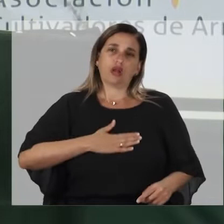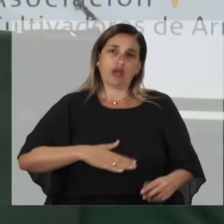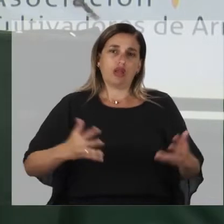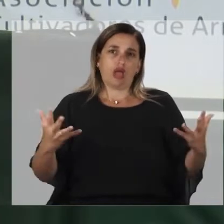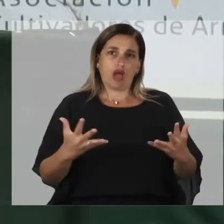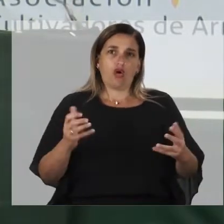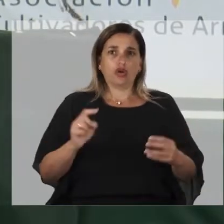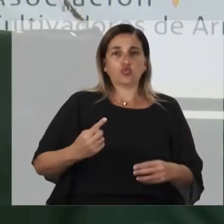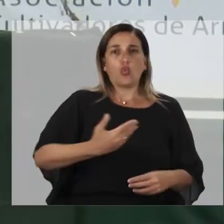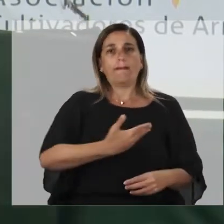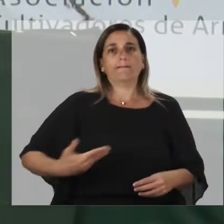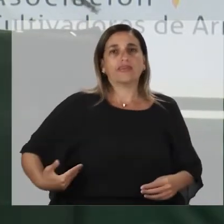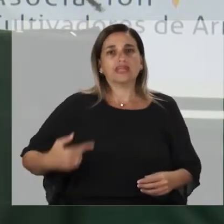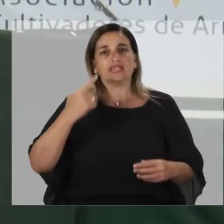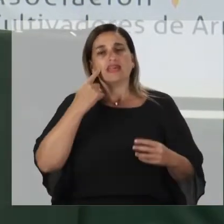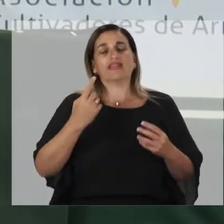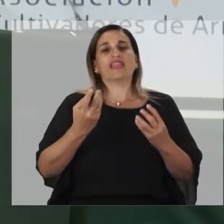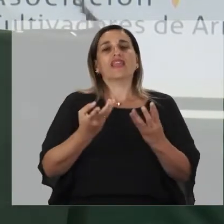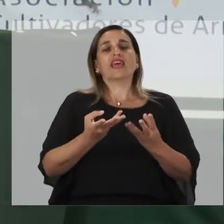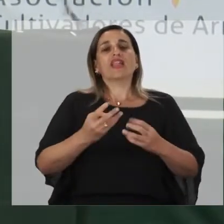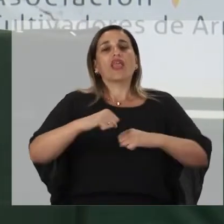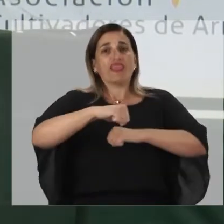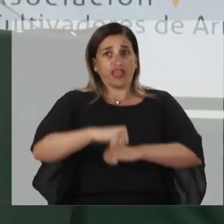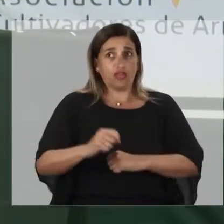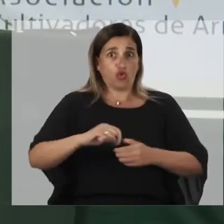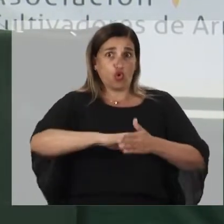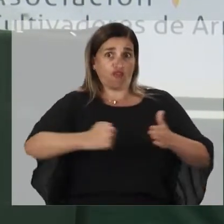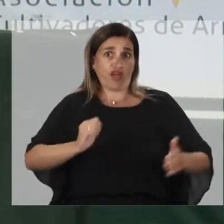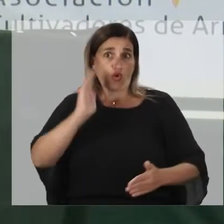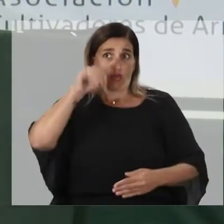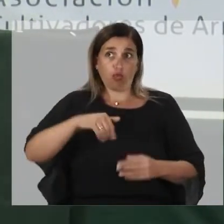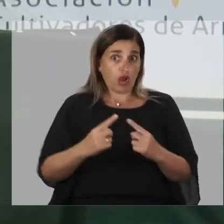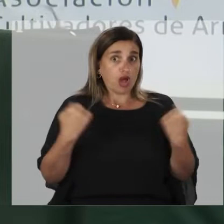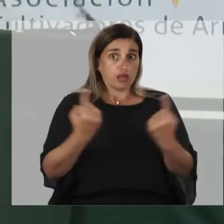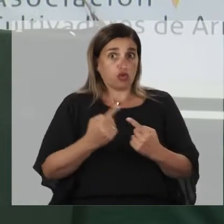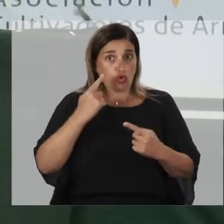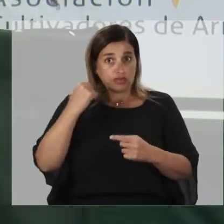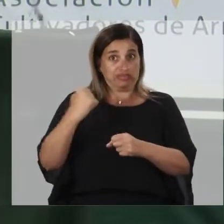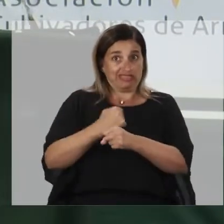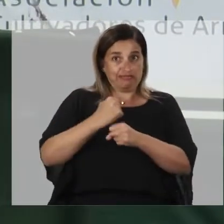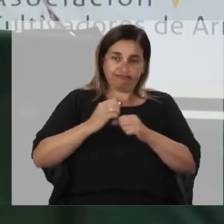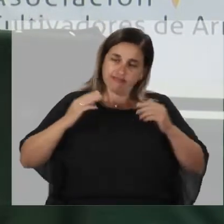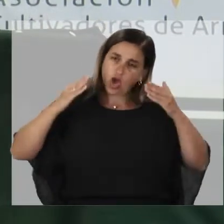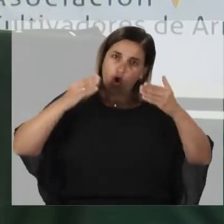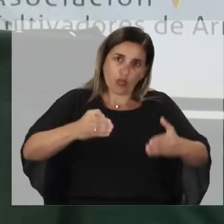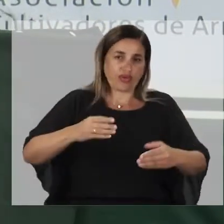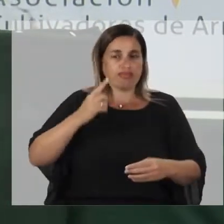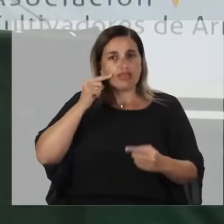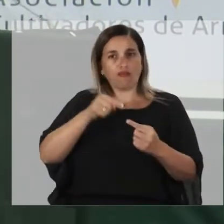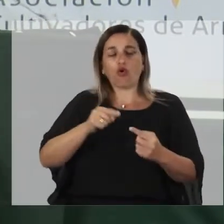La tranquilidad de que el presidente del directorio del Banco República y todo el directorio esté jugado con la